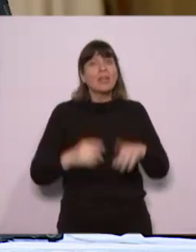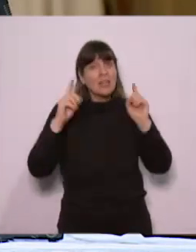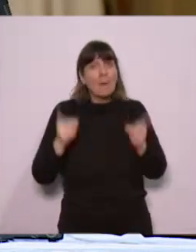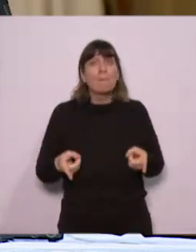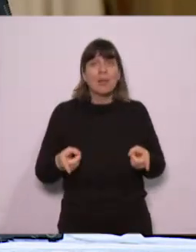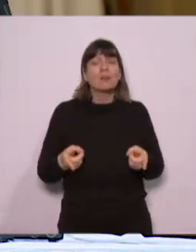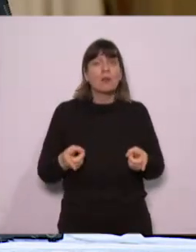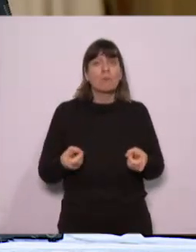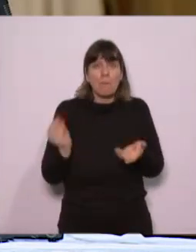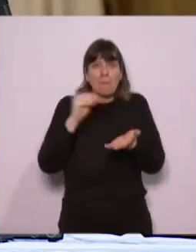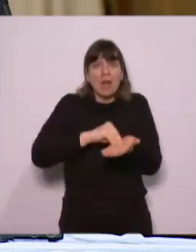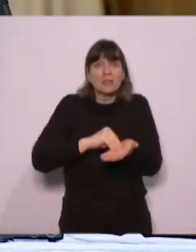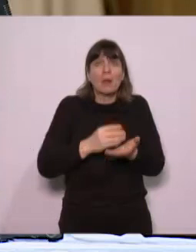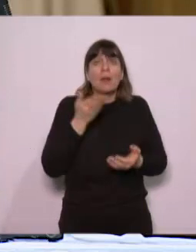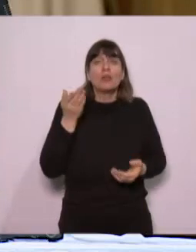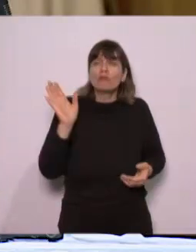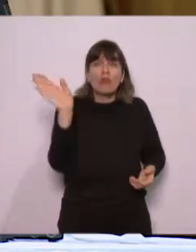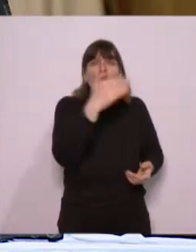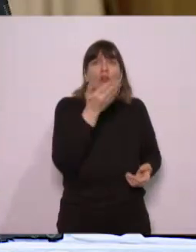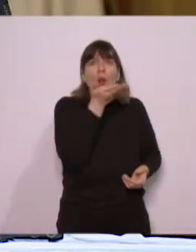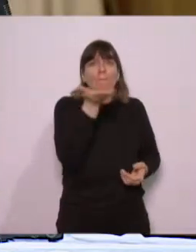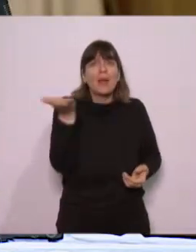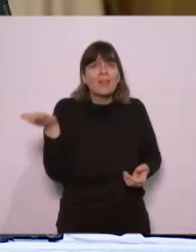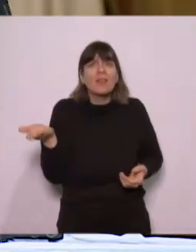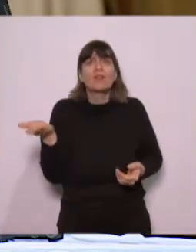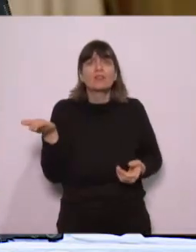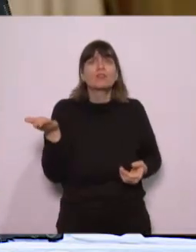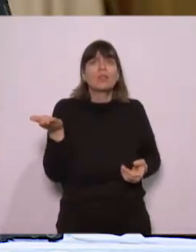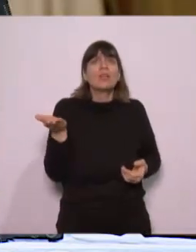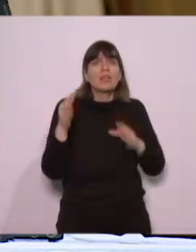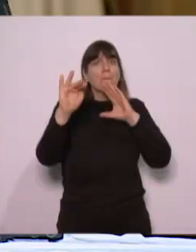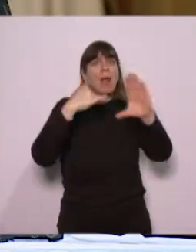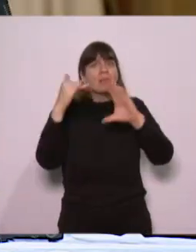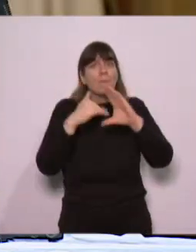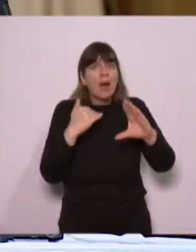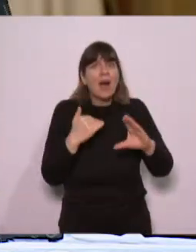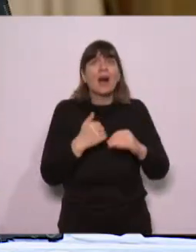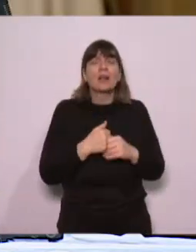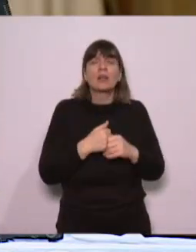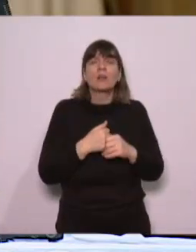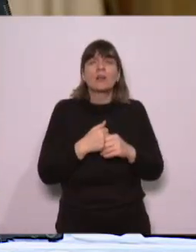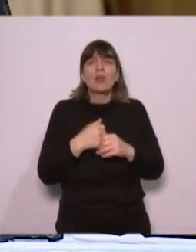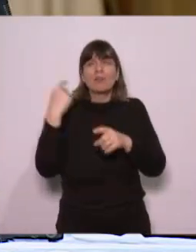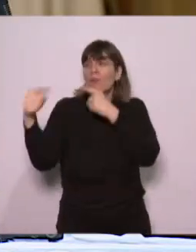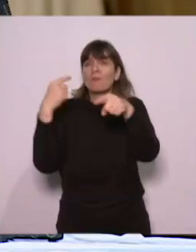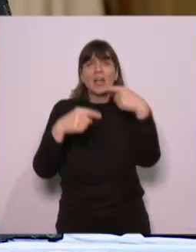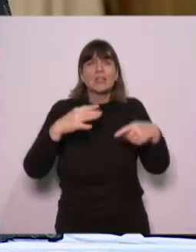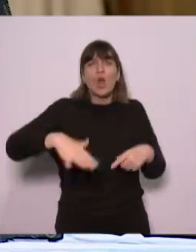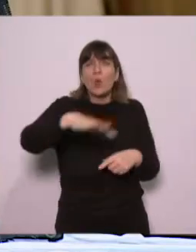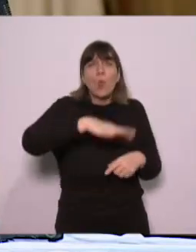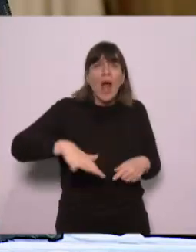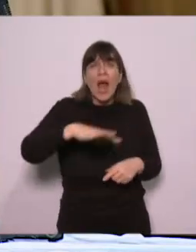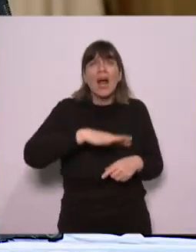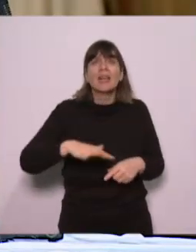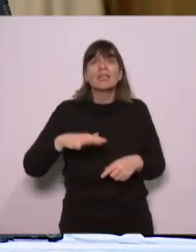También agregamos todas las intenciones, los pedidos que hemos recibido de distintos